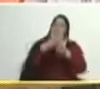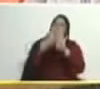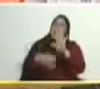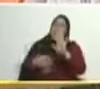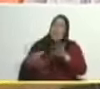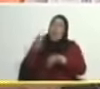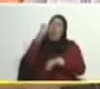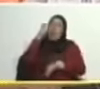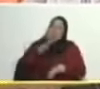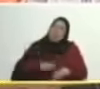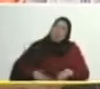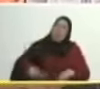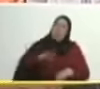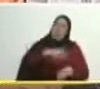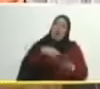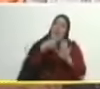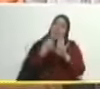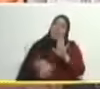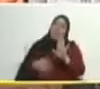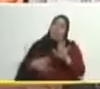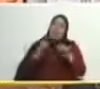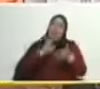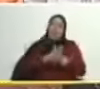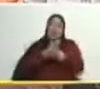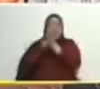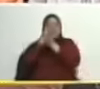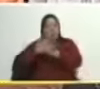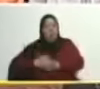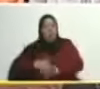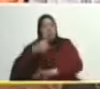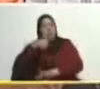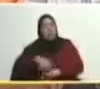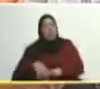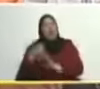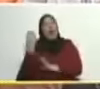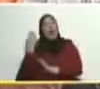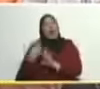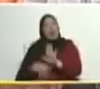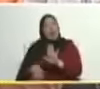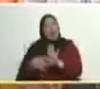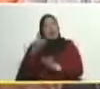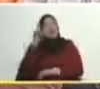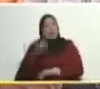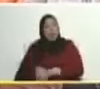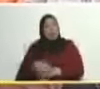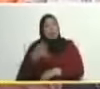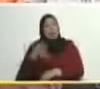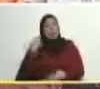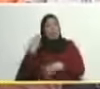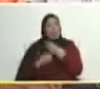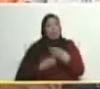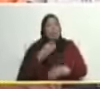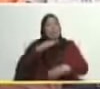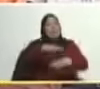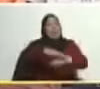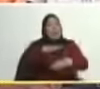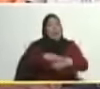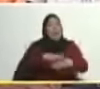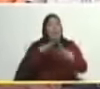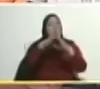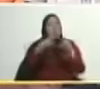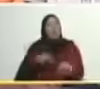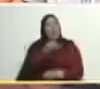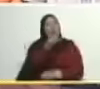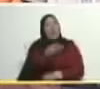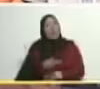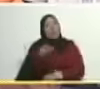de Palestina a la existencia. Este es el derecho que se debe cumplir. También hacemos un llamado para que